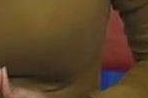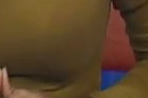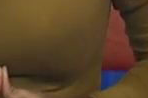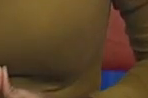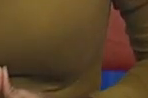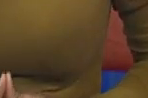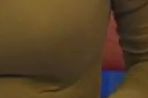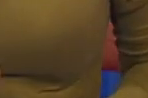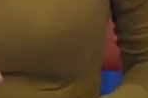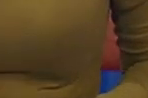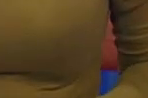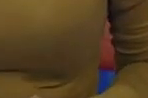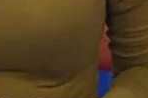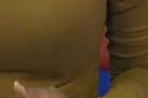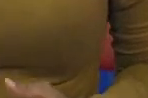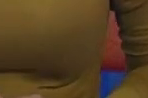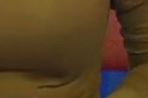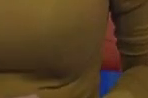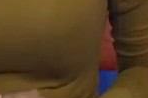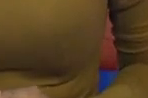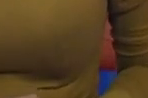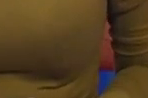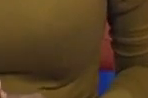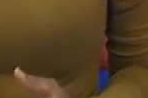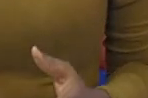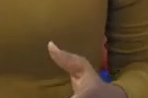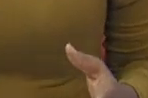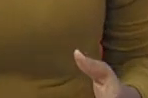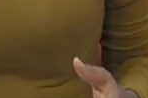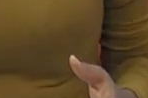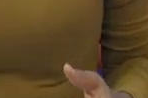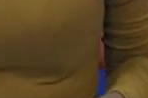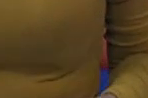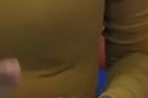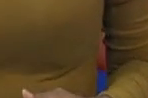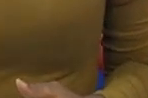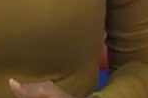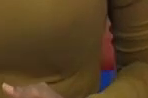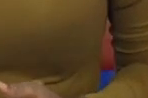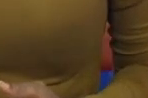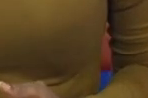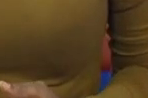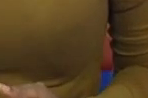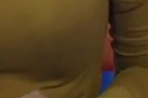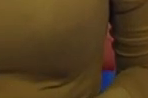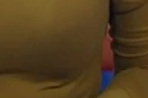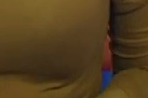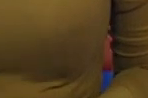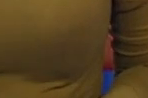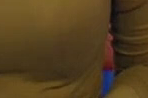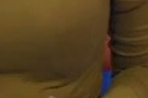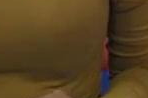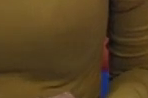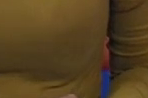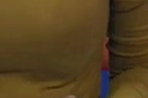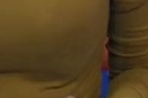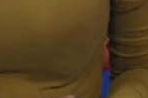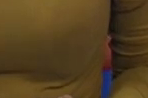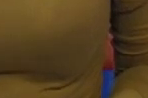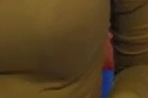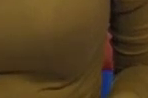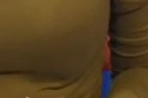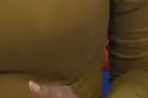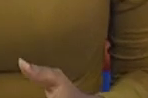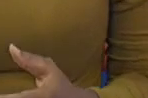portar sobre todo estos documentos que acredita que ustedes pueden circular sin el salvoconducto. Y como decíamos, Isa, pues el día de ayer un fuerte aguacero